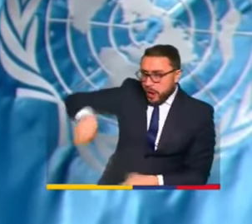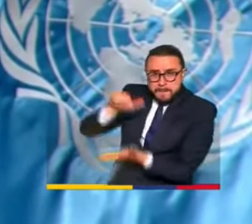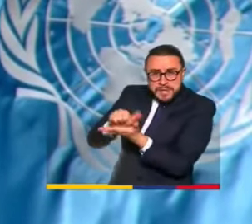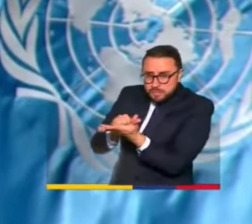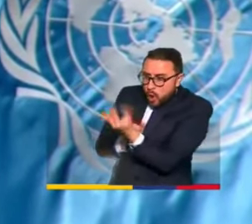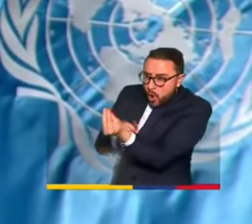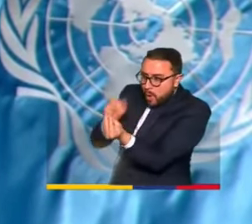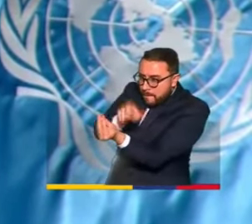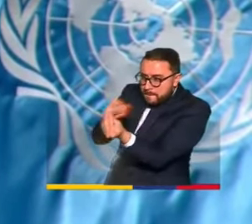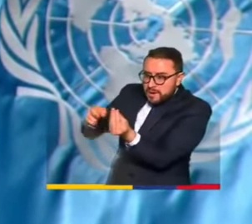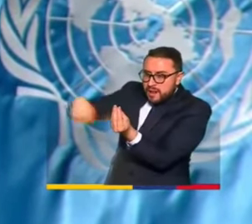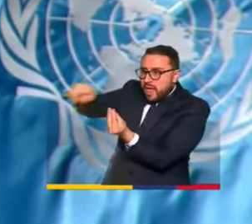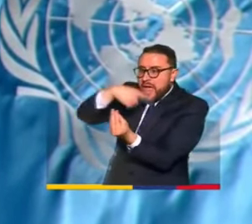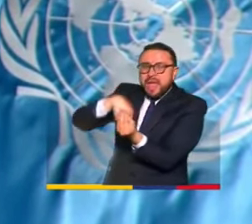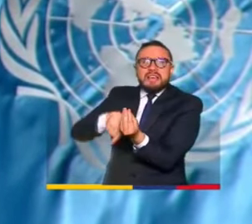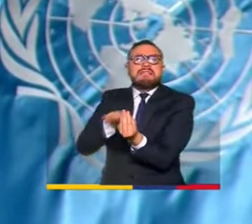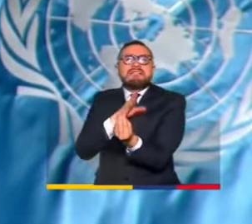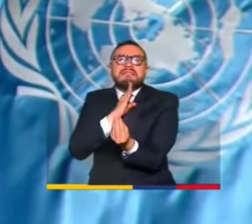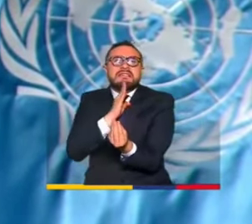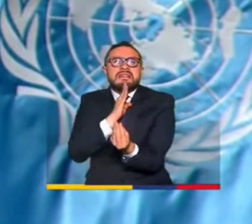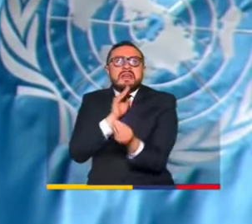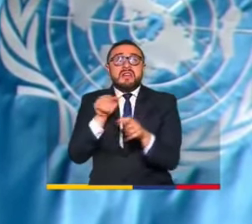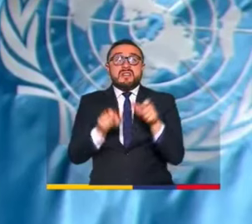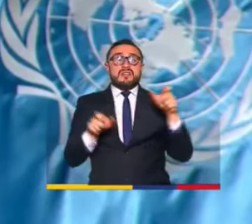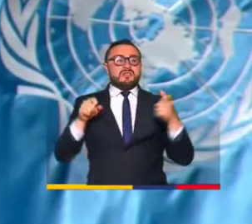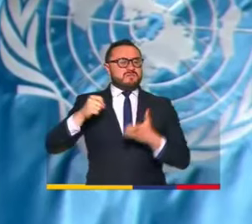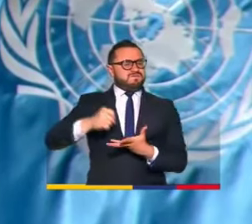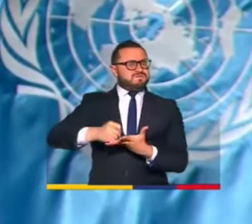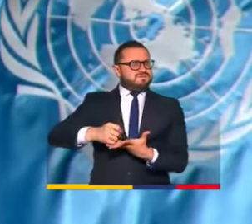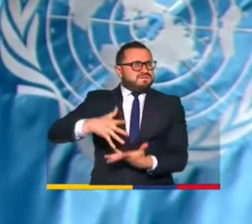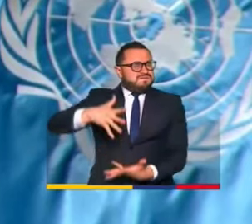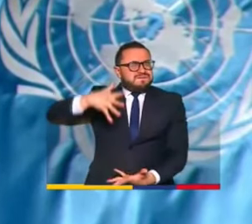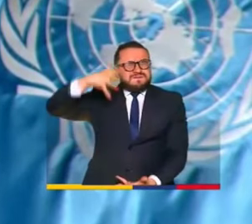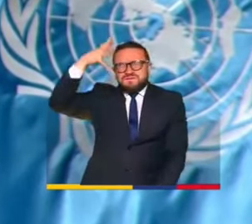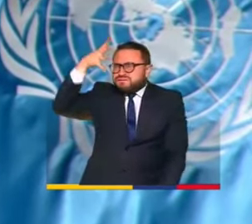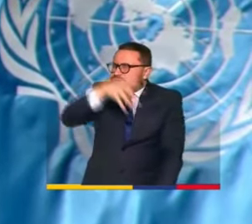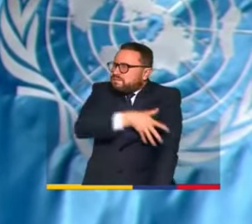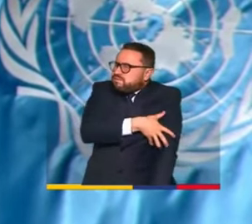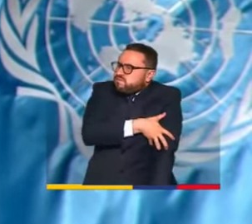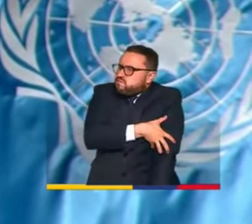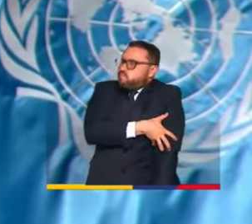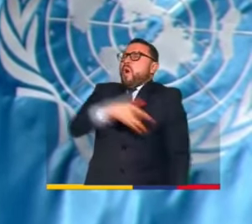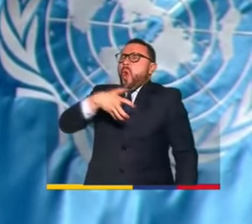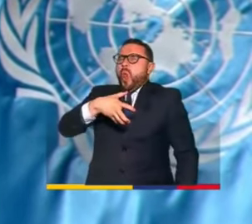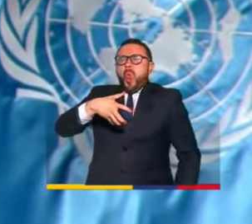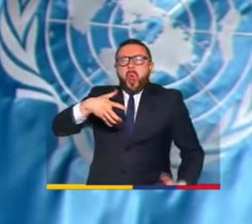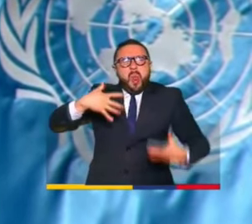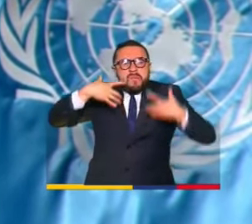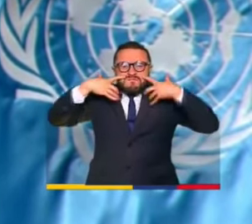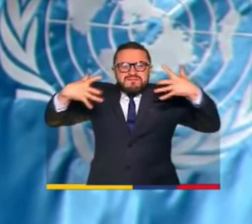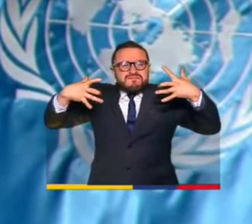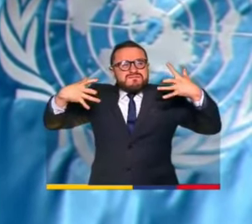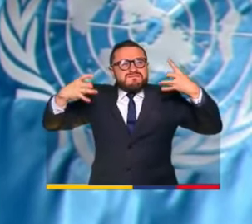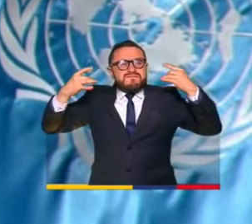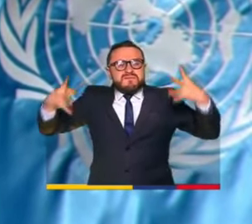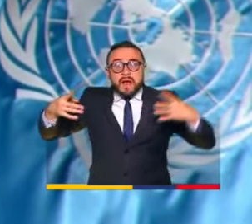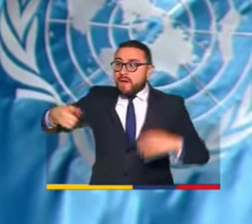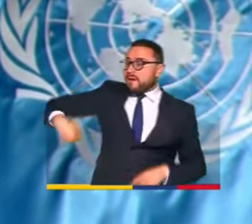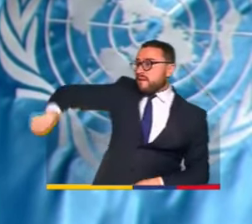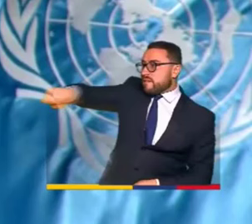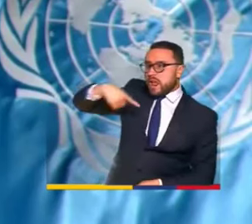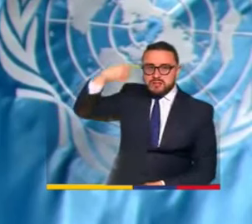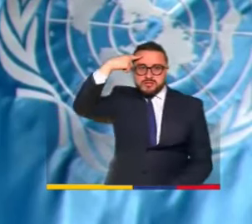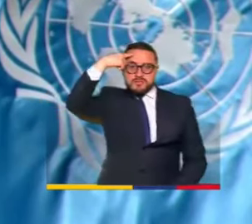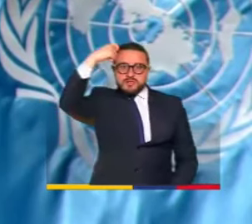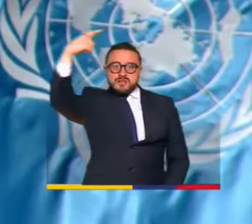Son algunos ricos megapoderosos de la Tierra que hoy sueñan ser dueños